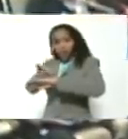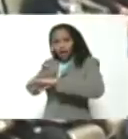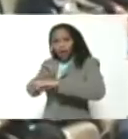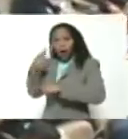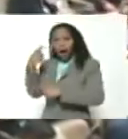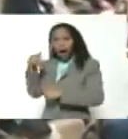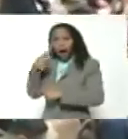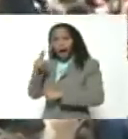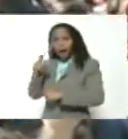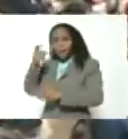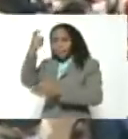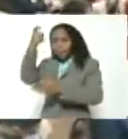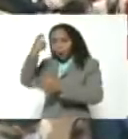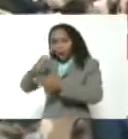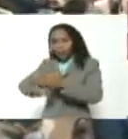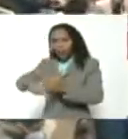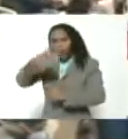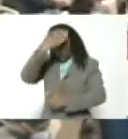está